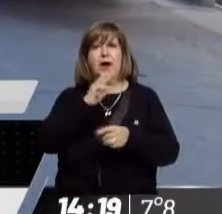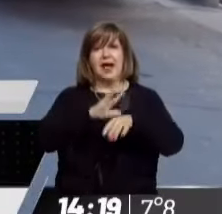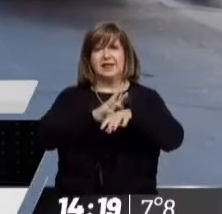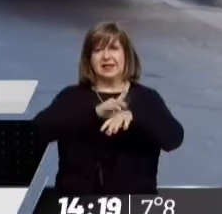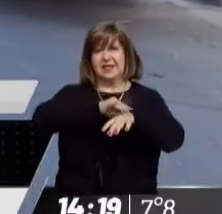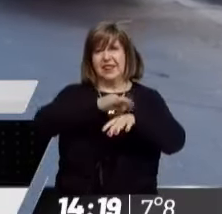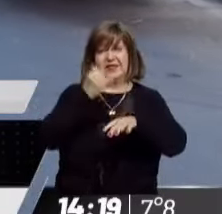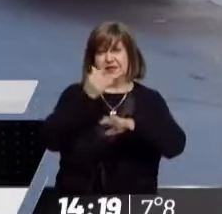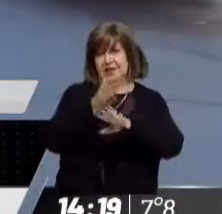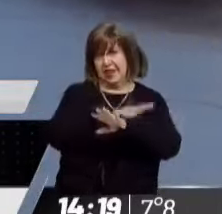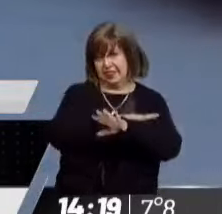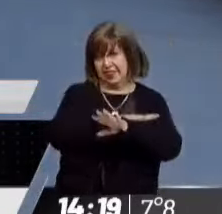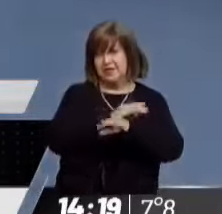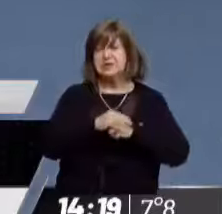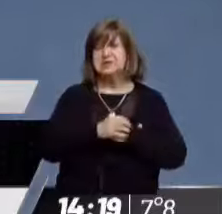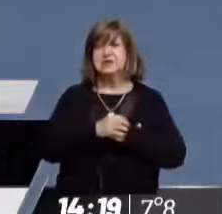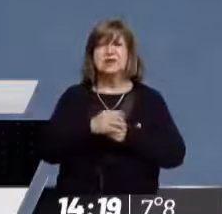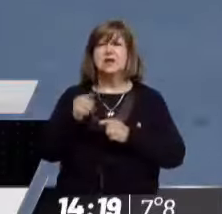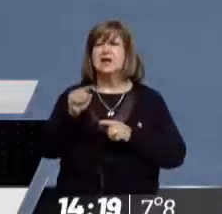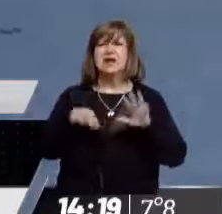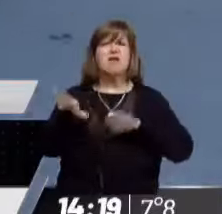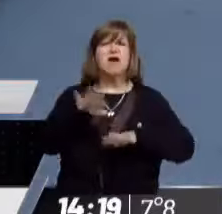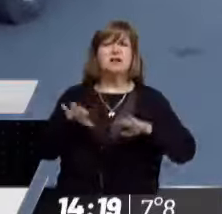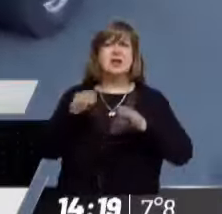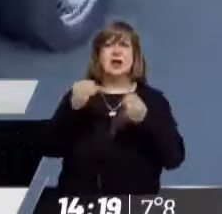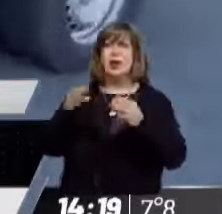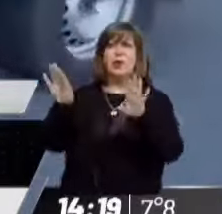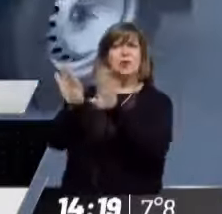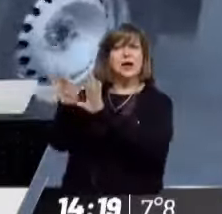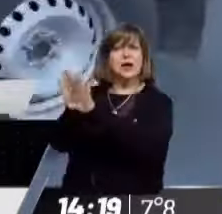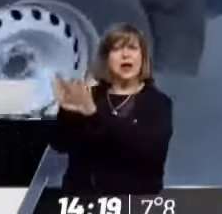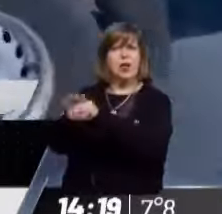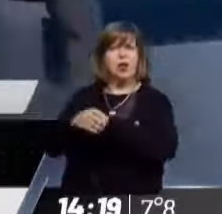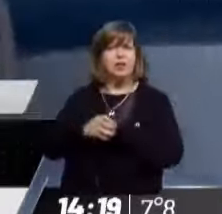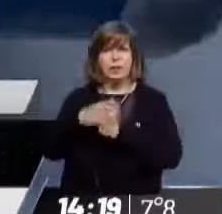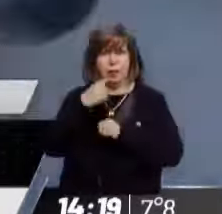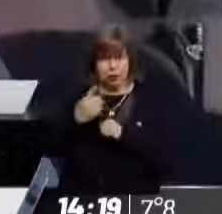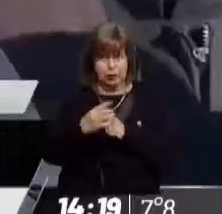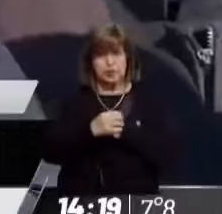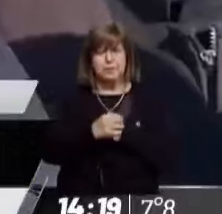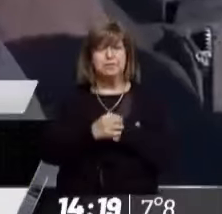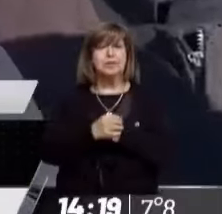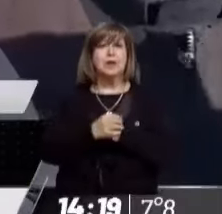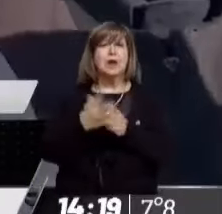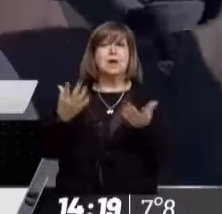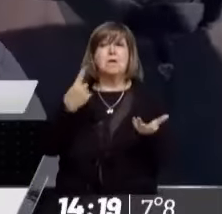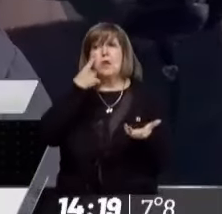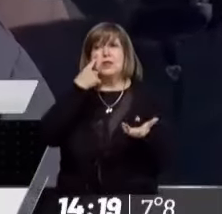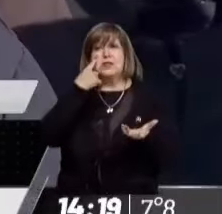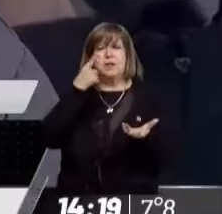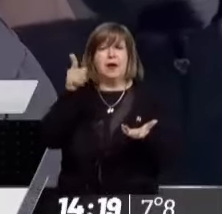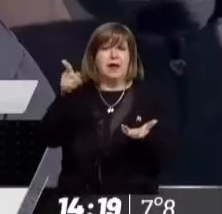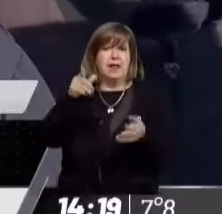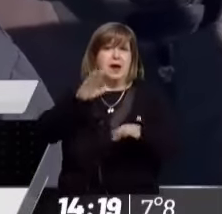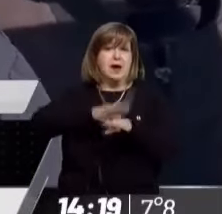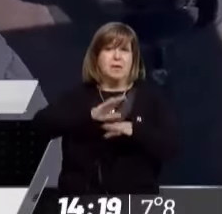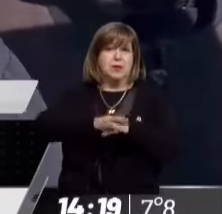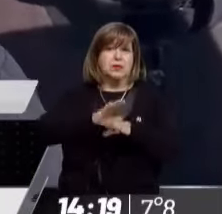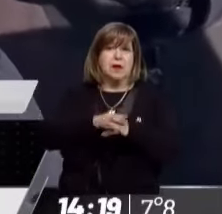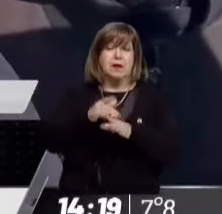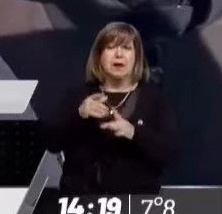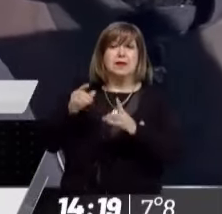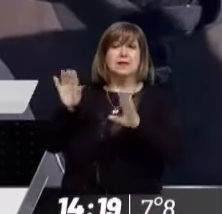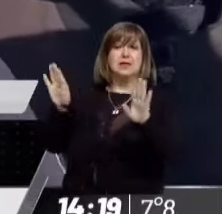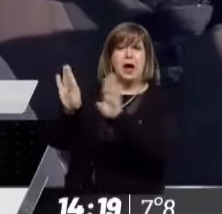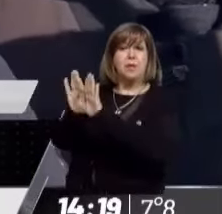antecedente qué van a hacer acá en el terreno ahora cómo lo van a cerrar eh con el municipio se va a proceder a